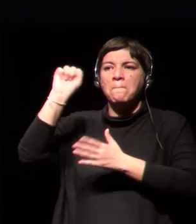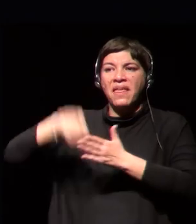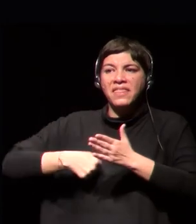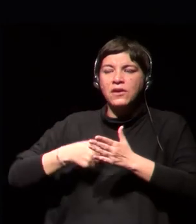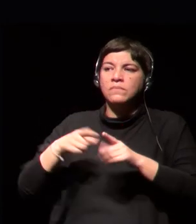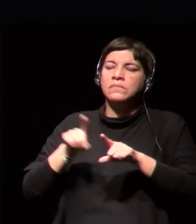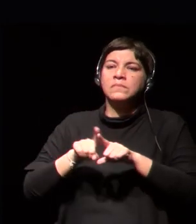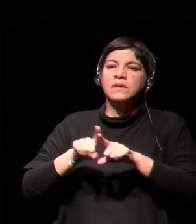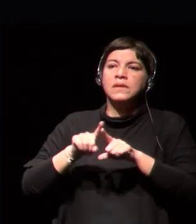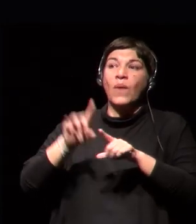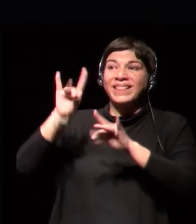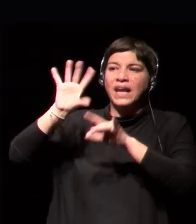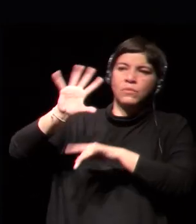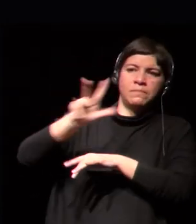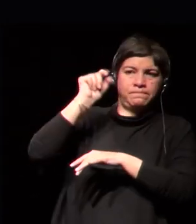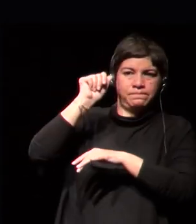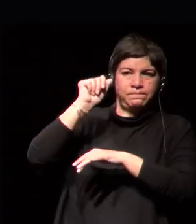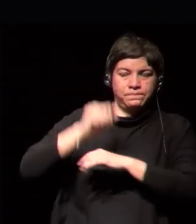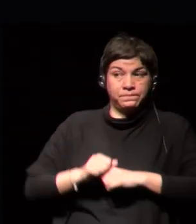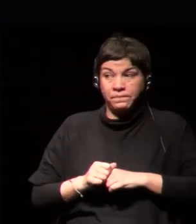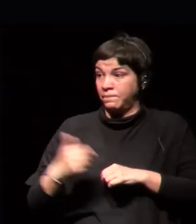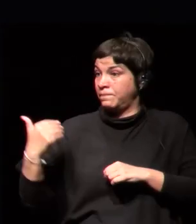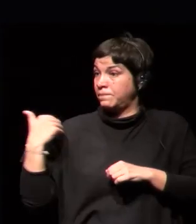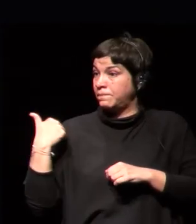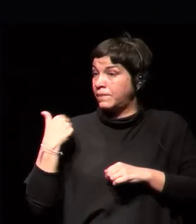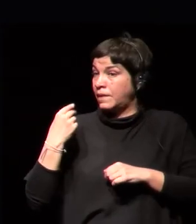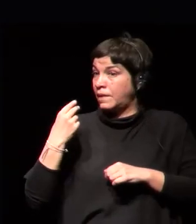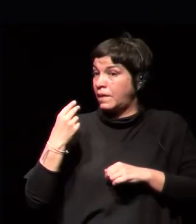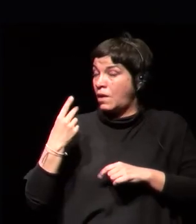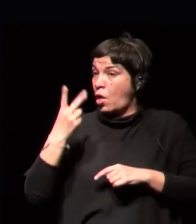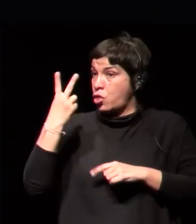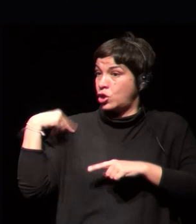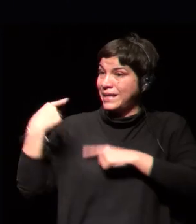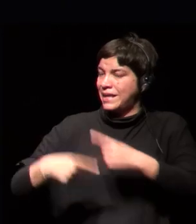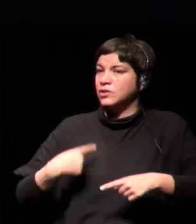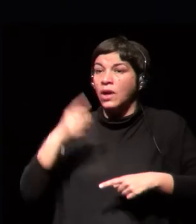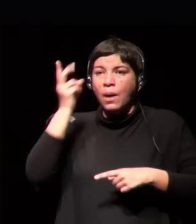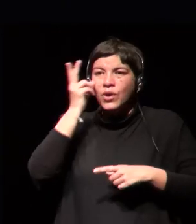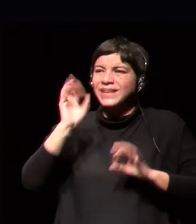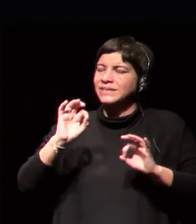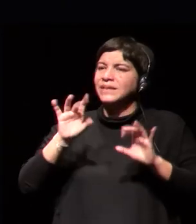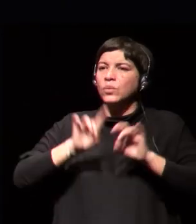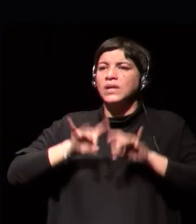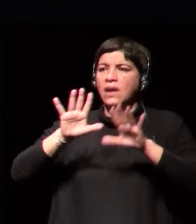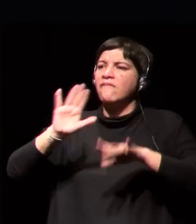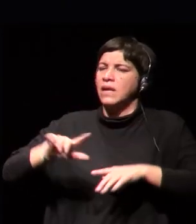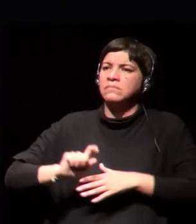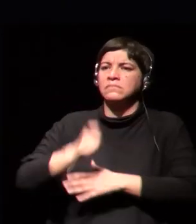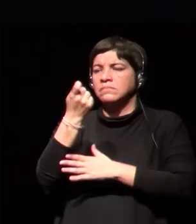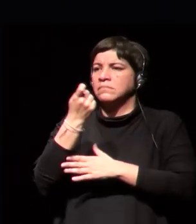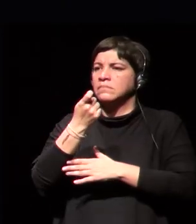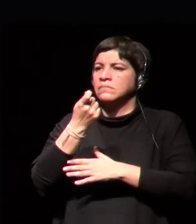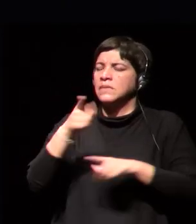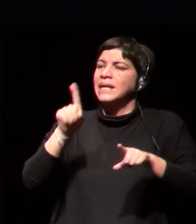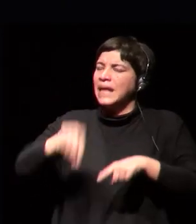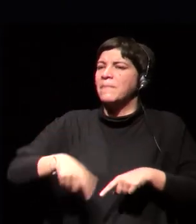esta tierra. Hace dos generaciones, los aborígenes australianos consiguieron la ciudadanía y el derecho al voto, en vida mía. O sea que